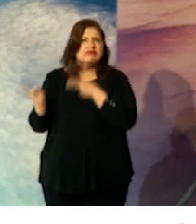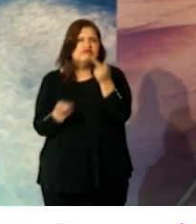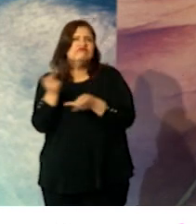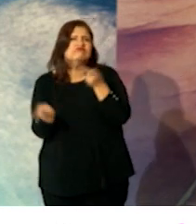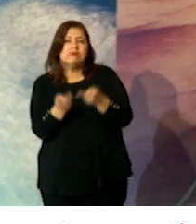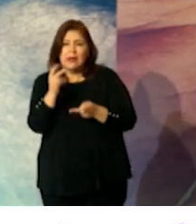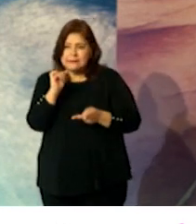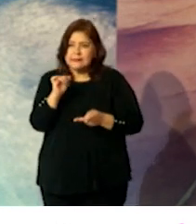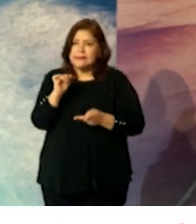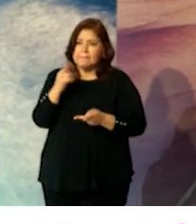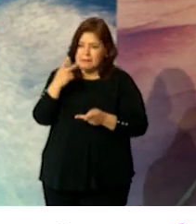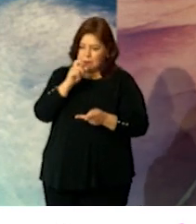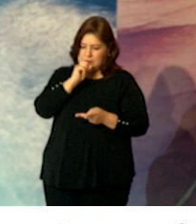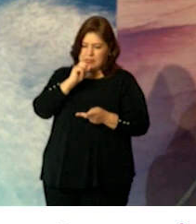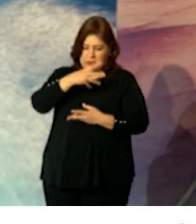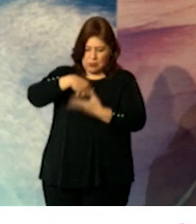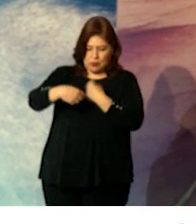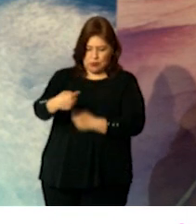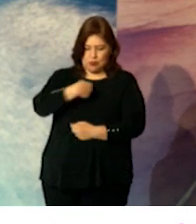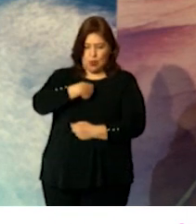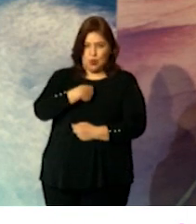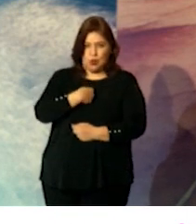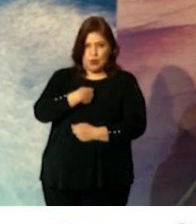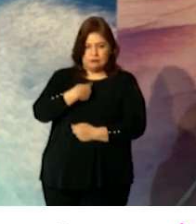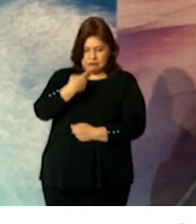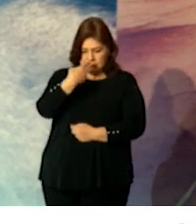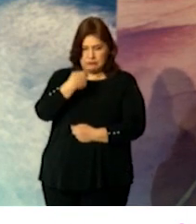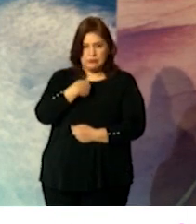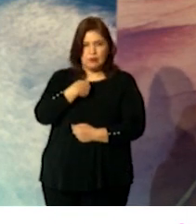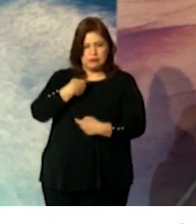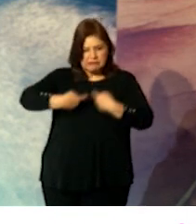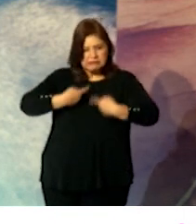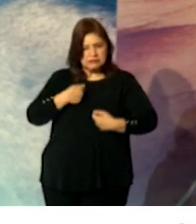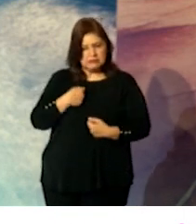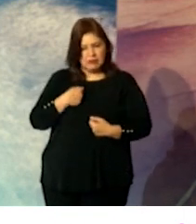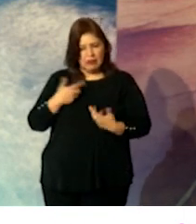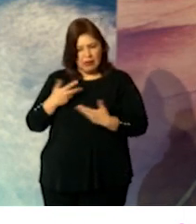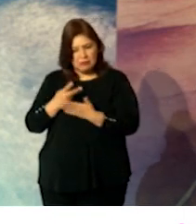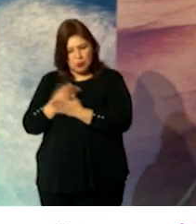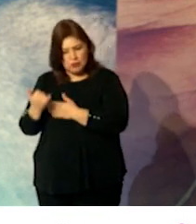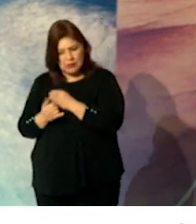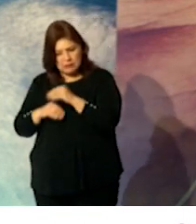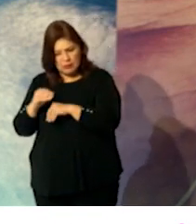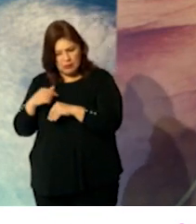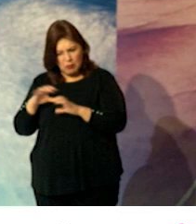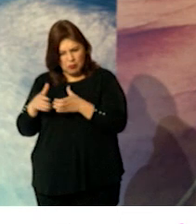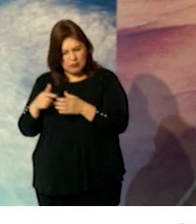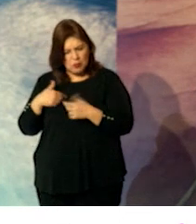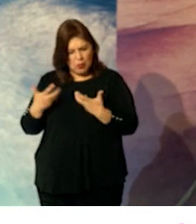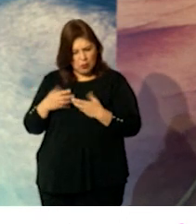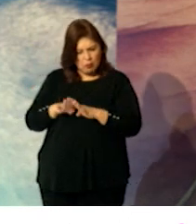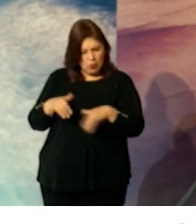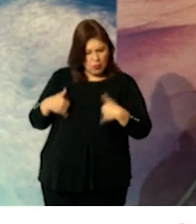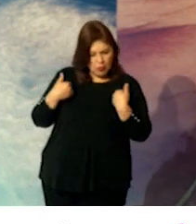también autocuestionense a sí mismos. Yo lo he hecho muchísimas veces de que, híjoles, ¿cómo estoy haciendo este proyecto con las comunidades o con las juventudes